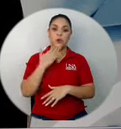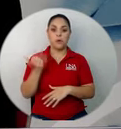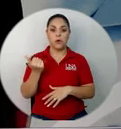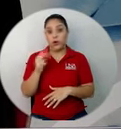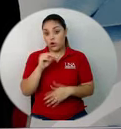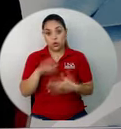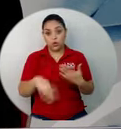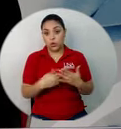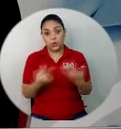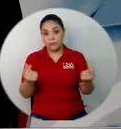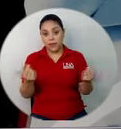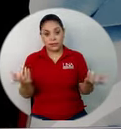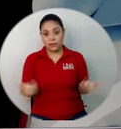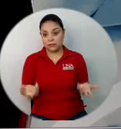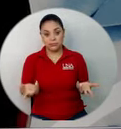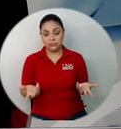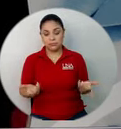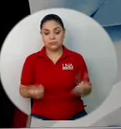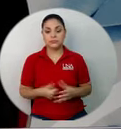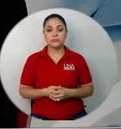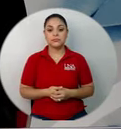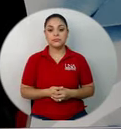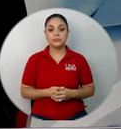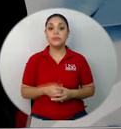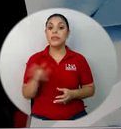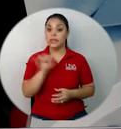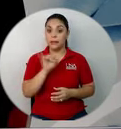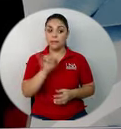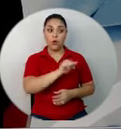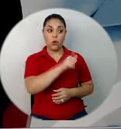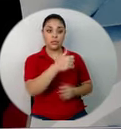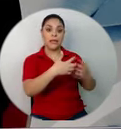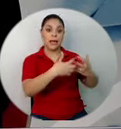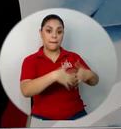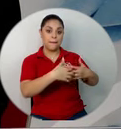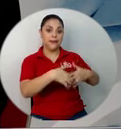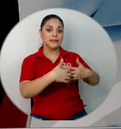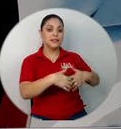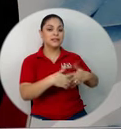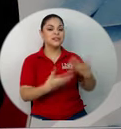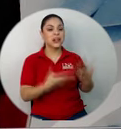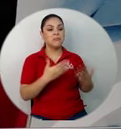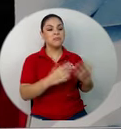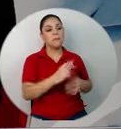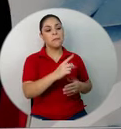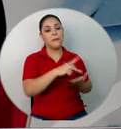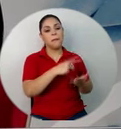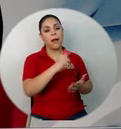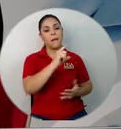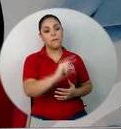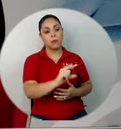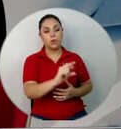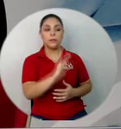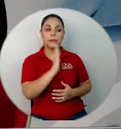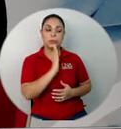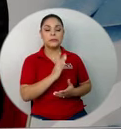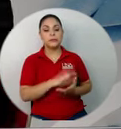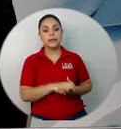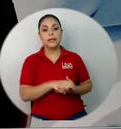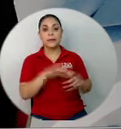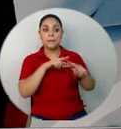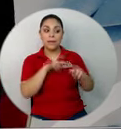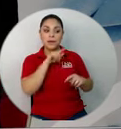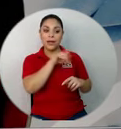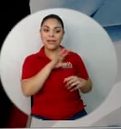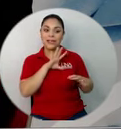¿verdad? No todo es plata en esta vida. Exactamente, como también hay compañías que tal vez no me pagan lo mejor del mercado,